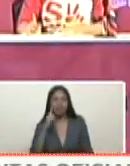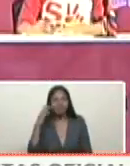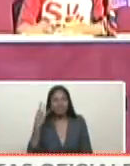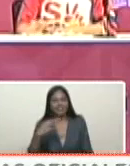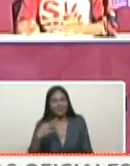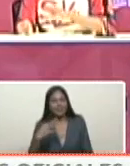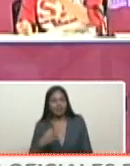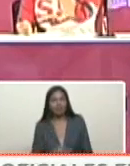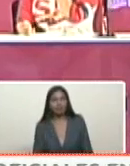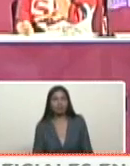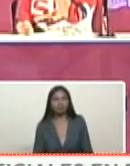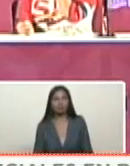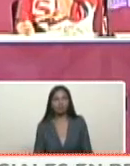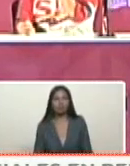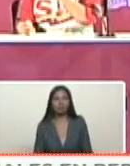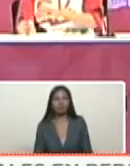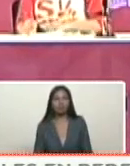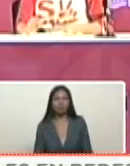verdad.